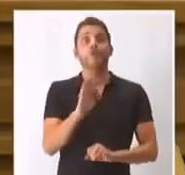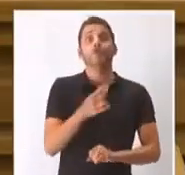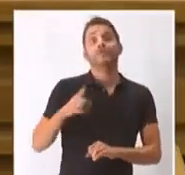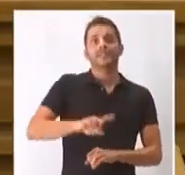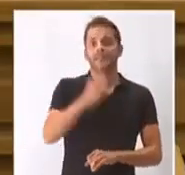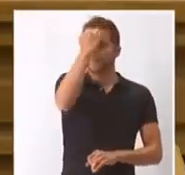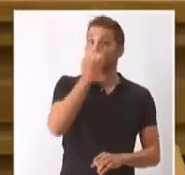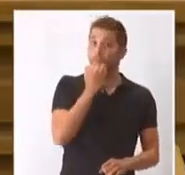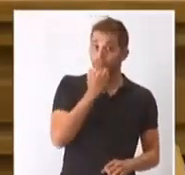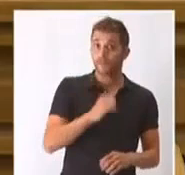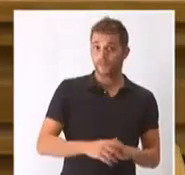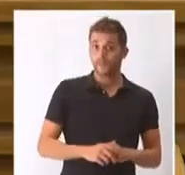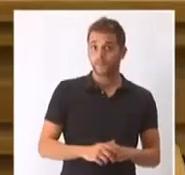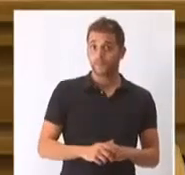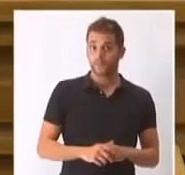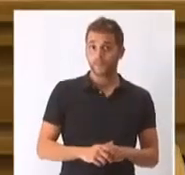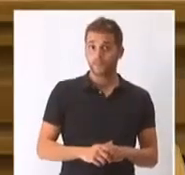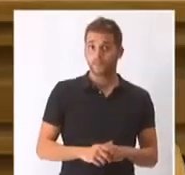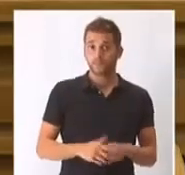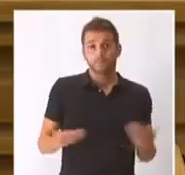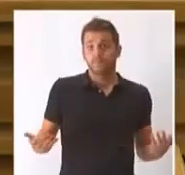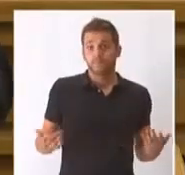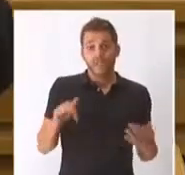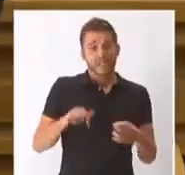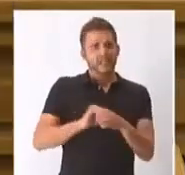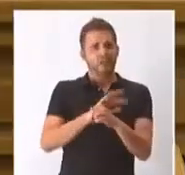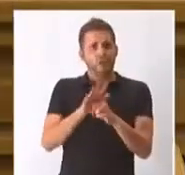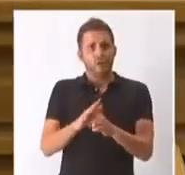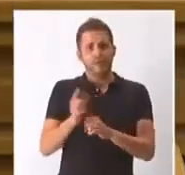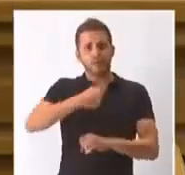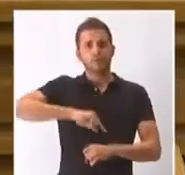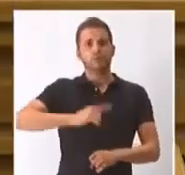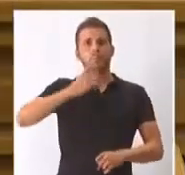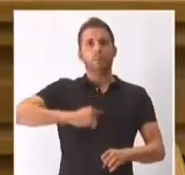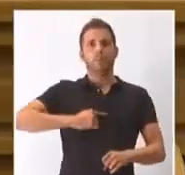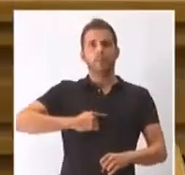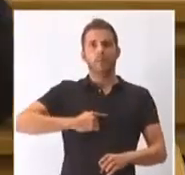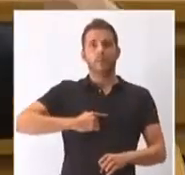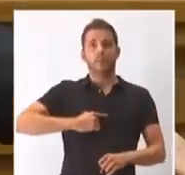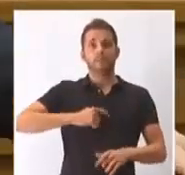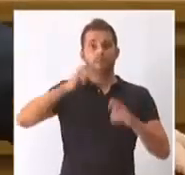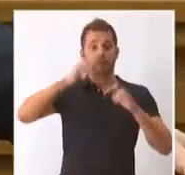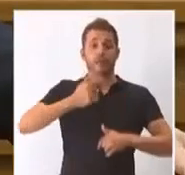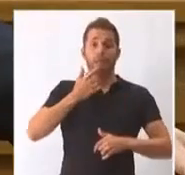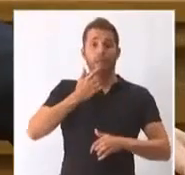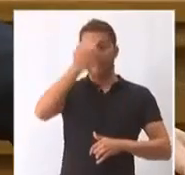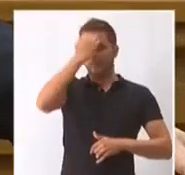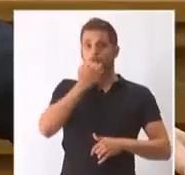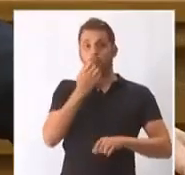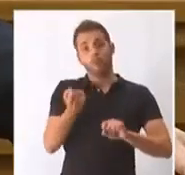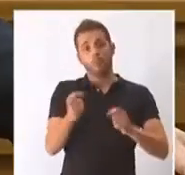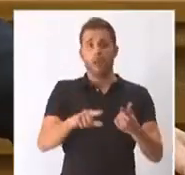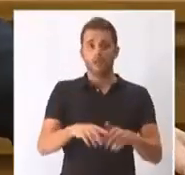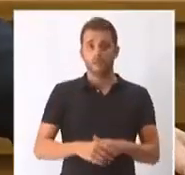seis terroristas total en el cob y nos han llegado incluso a acusar con capuchas puestas diciendo que somos terroristas también